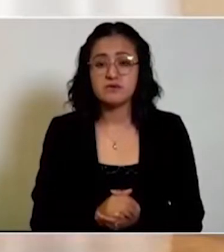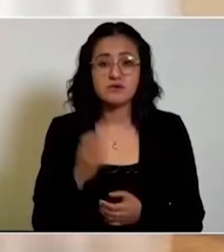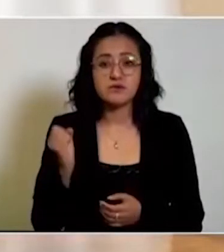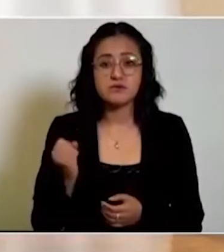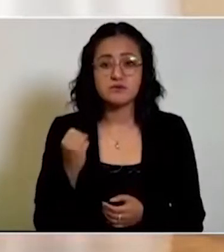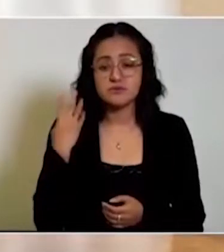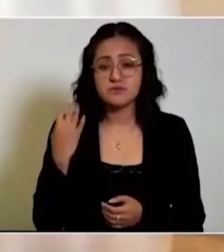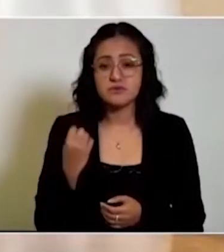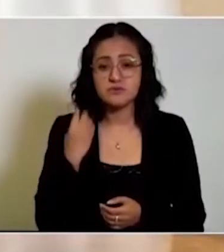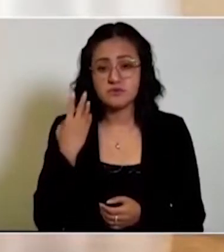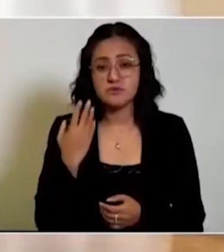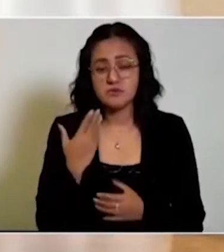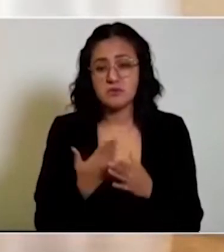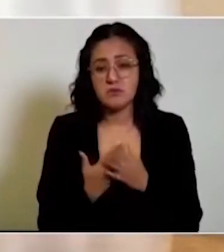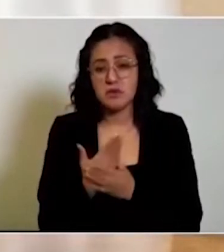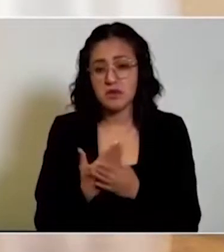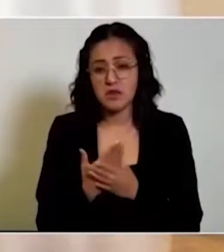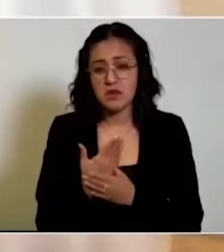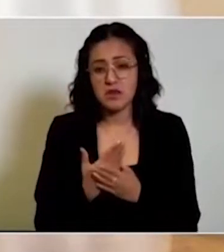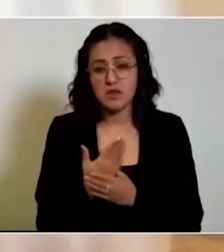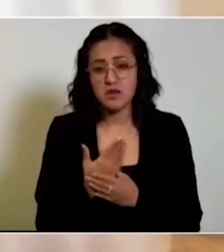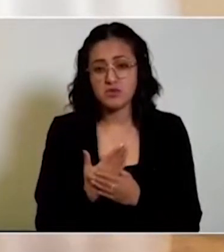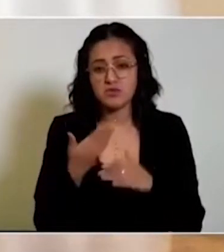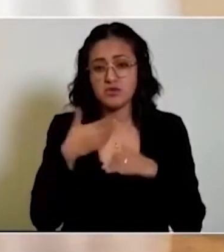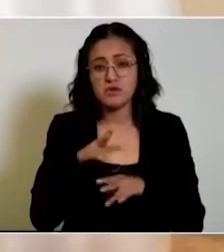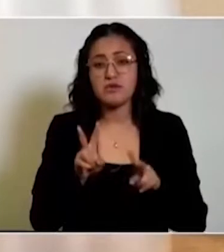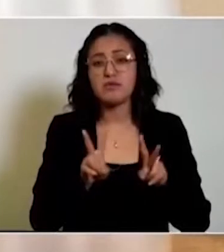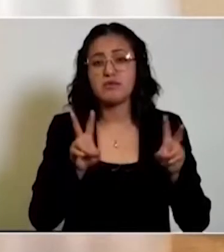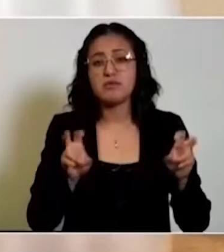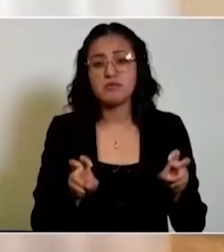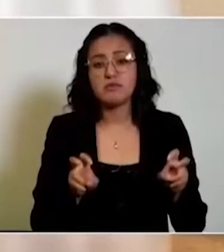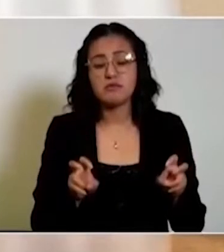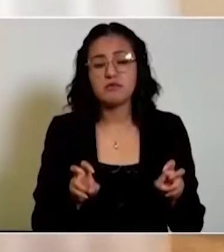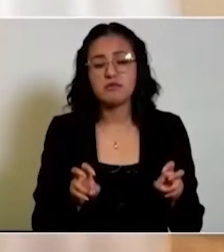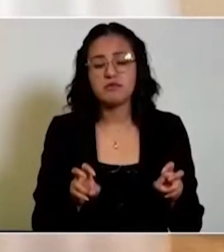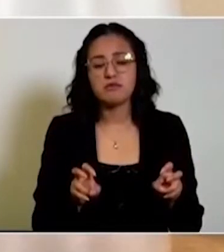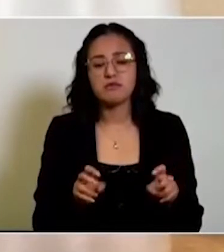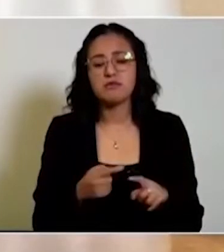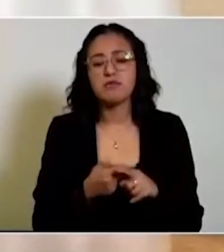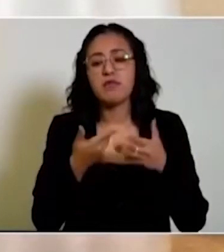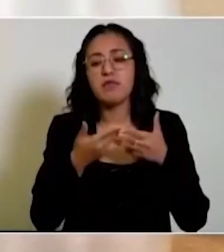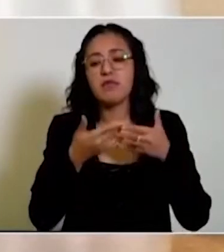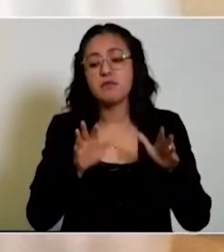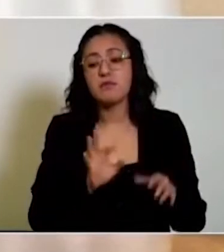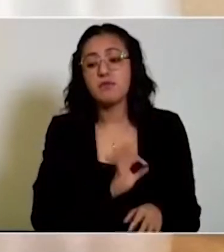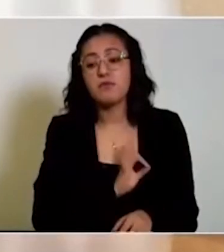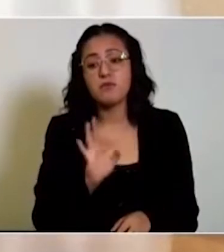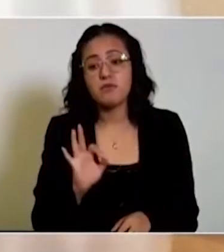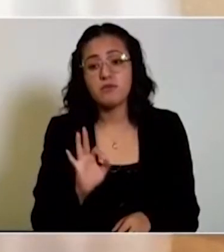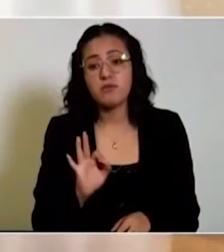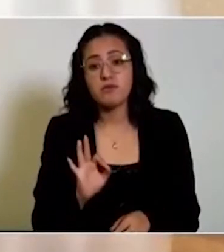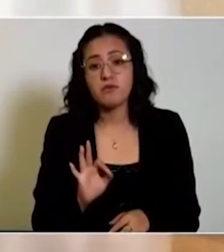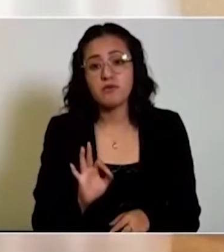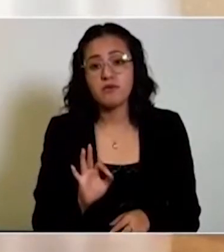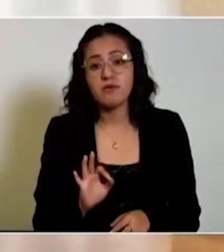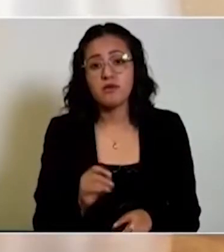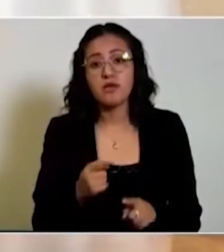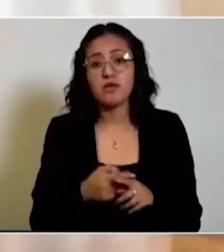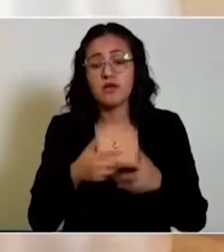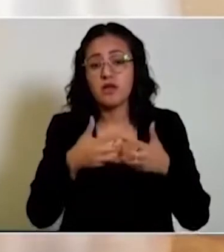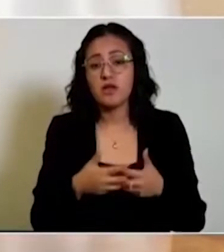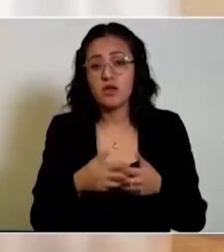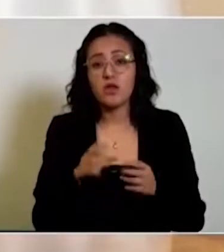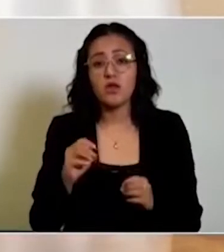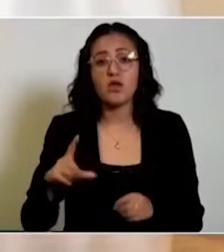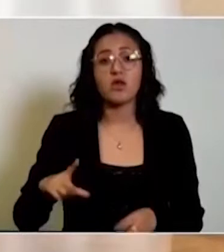de prensa mañanera sobre el tema de abrir la posibilidad de que empresas